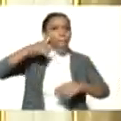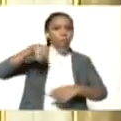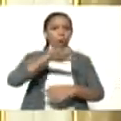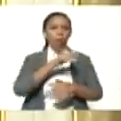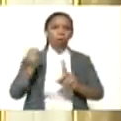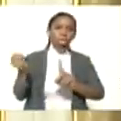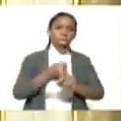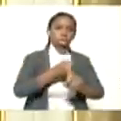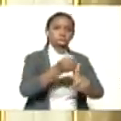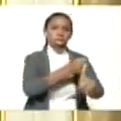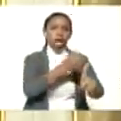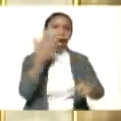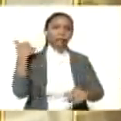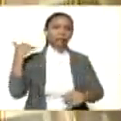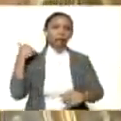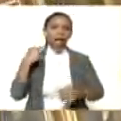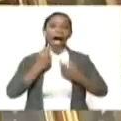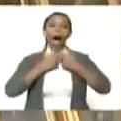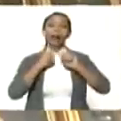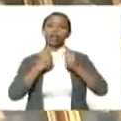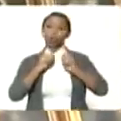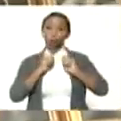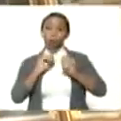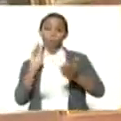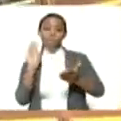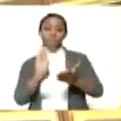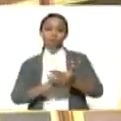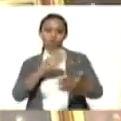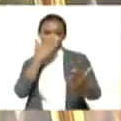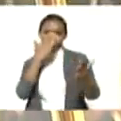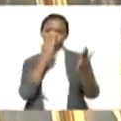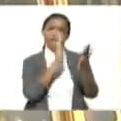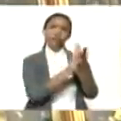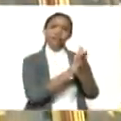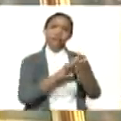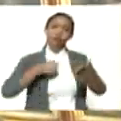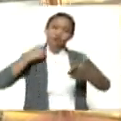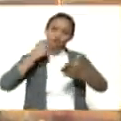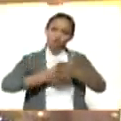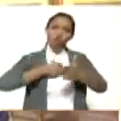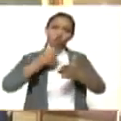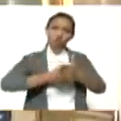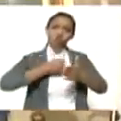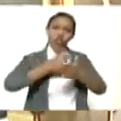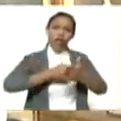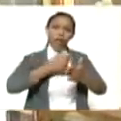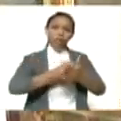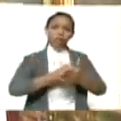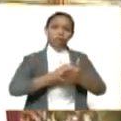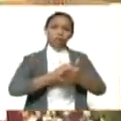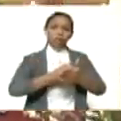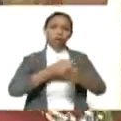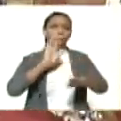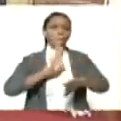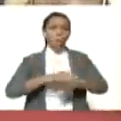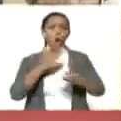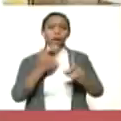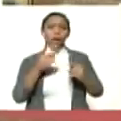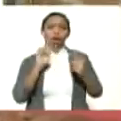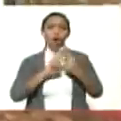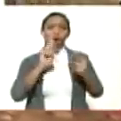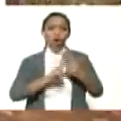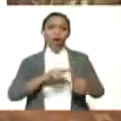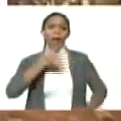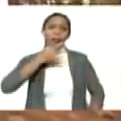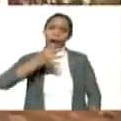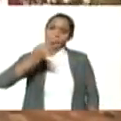masacrado. Fue Aristóbulo quien se puso al frente de la lucha porque se conociera la verdad